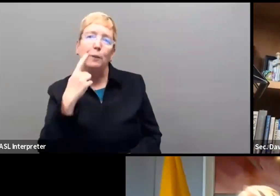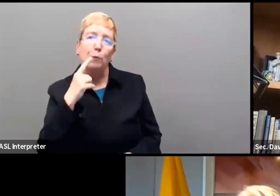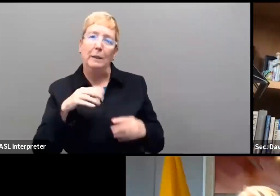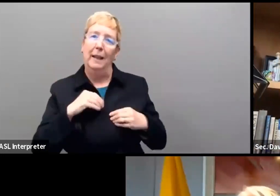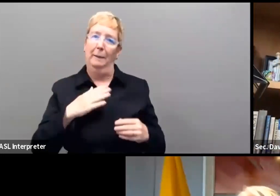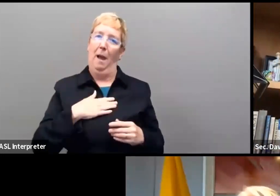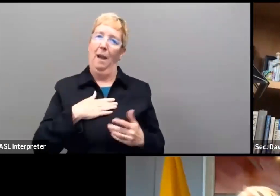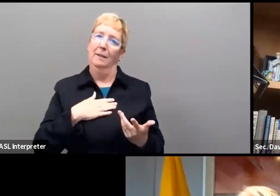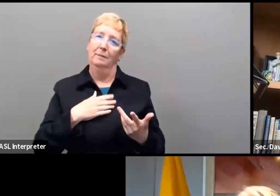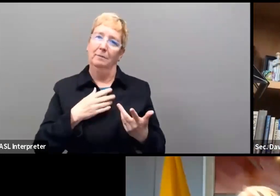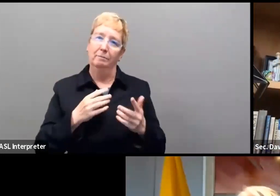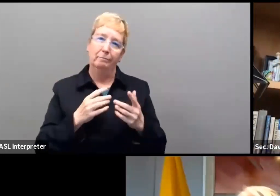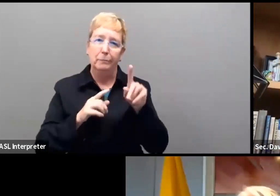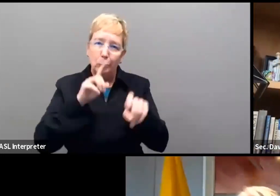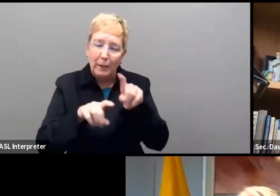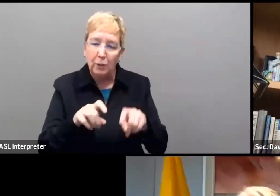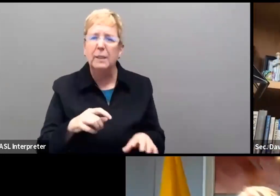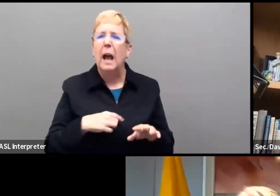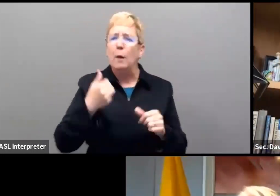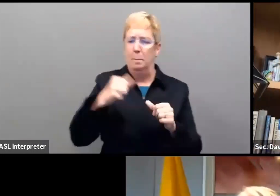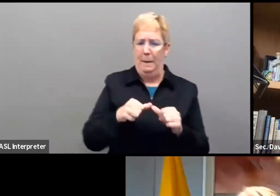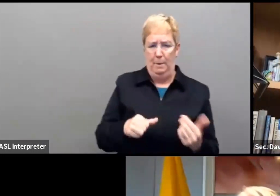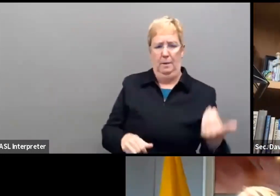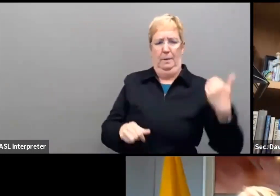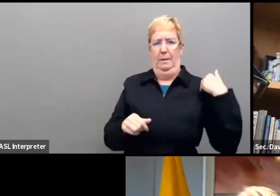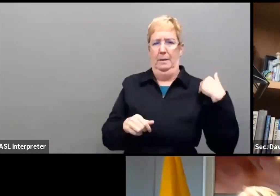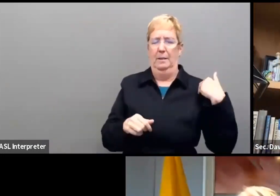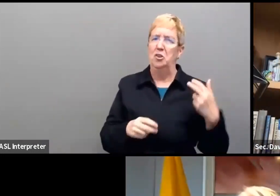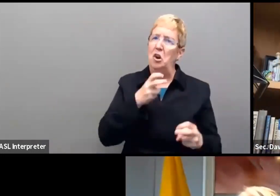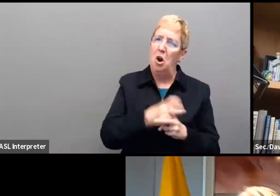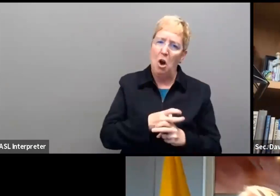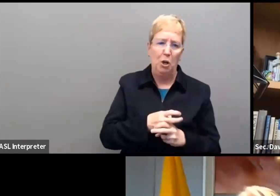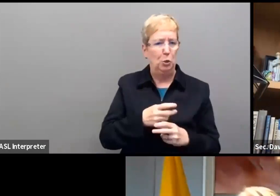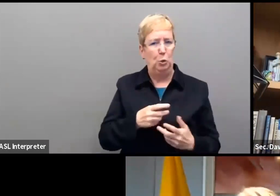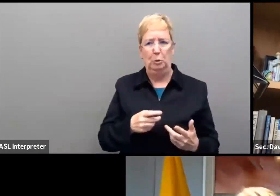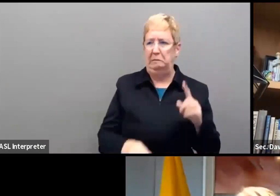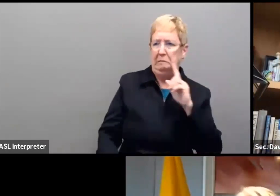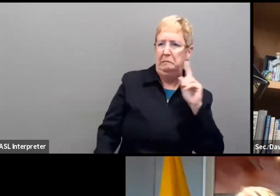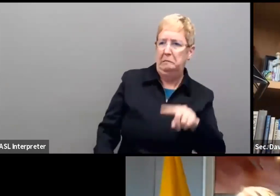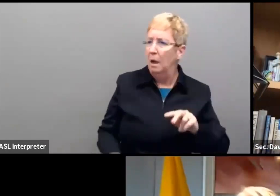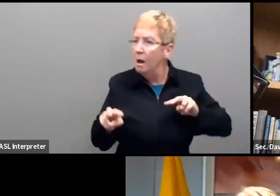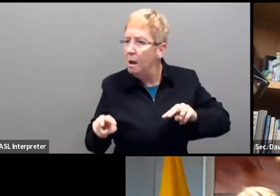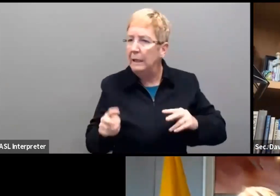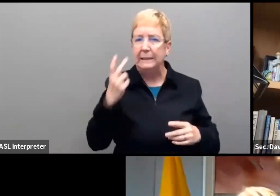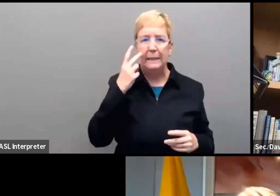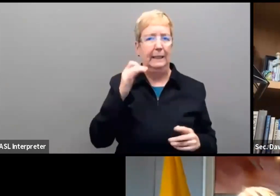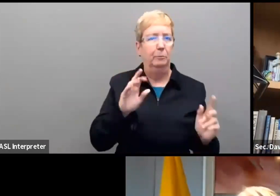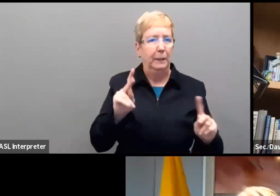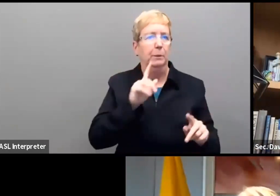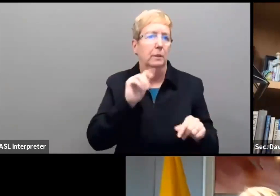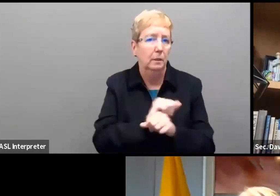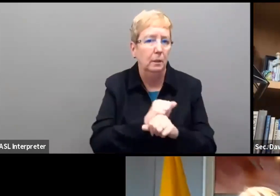todo tipo de enfermeras registradas, etcétera. Digamos que alrededor